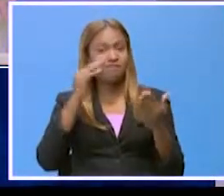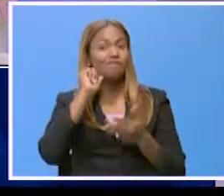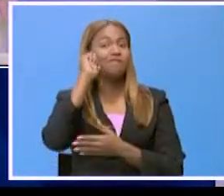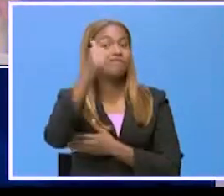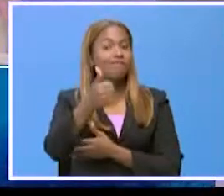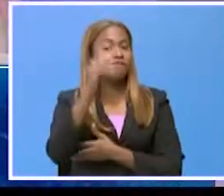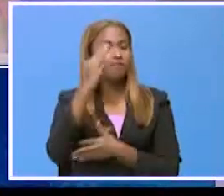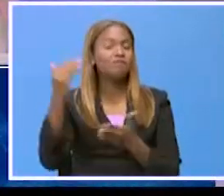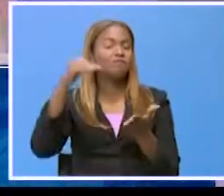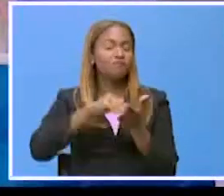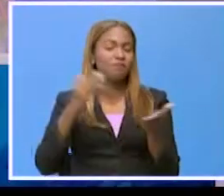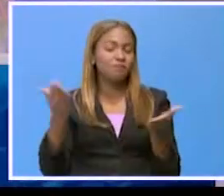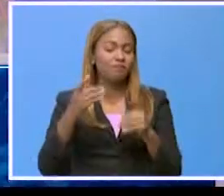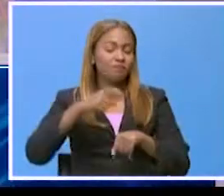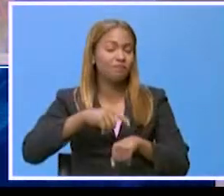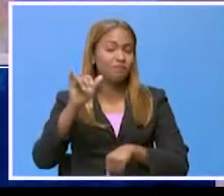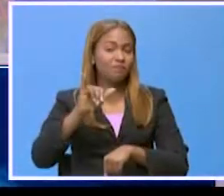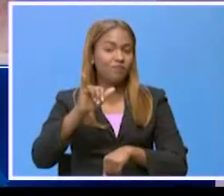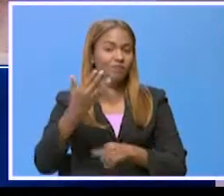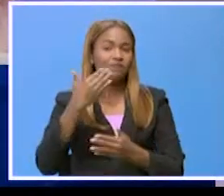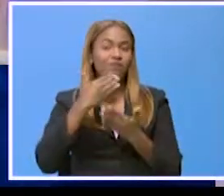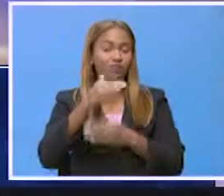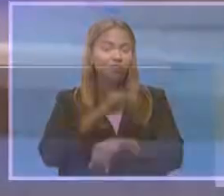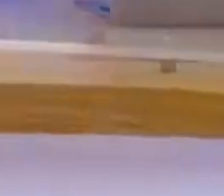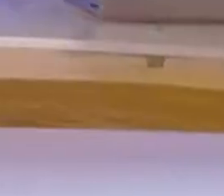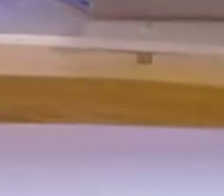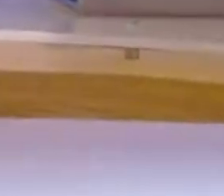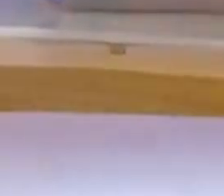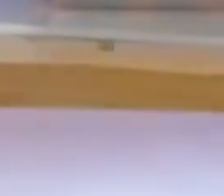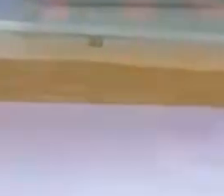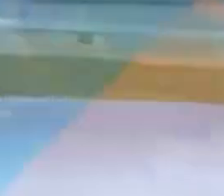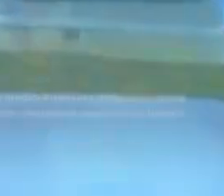mañana nos encontramos a la misma hora buenas noches